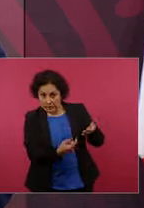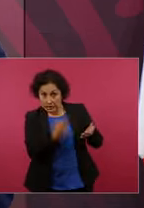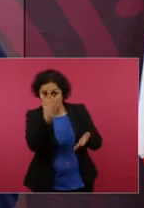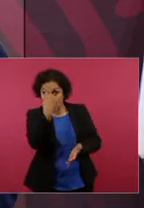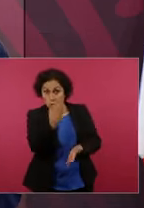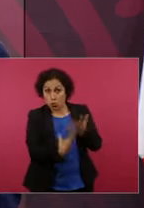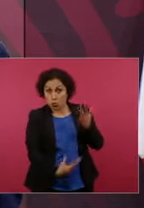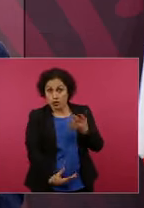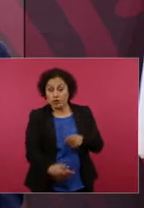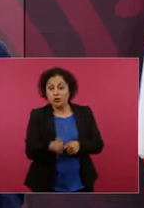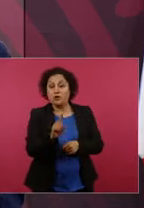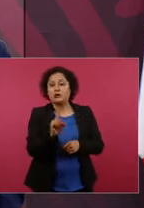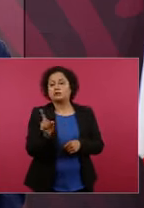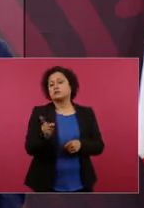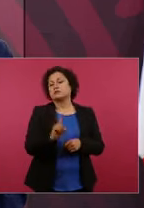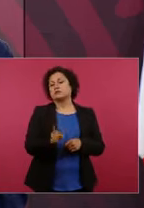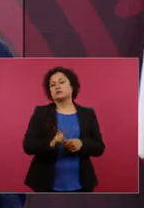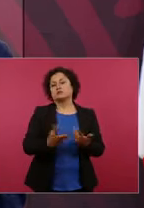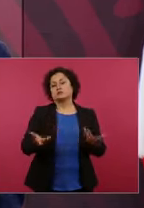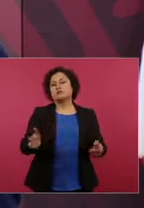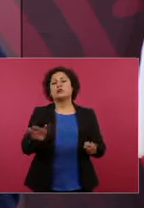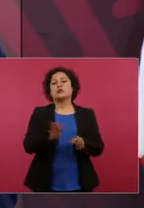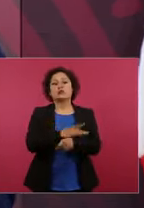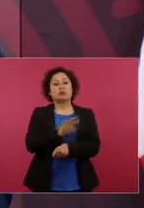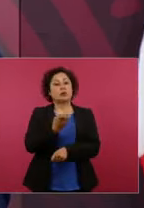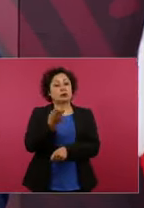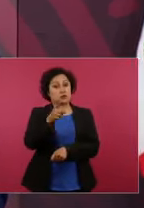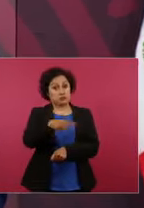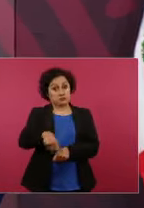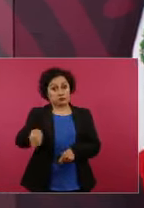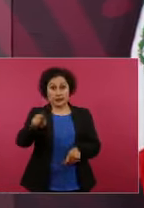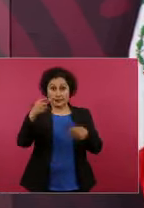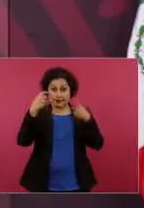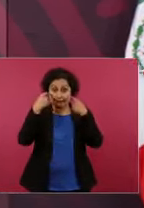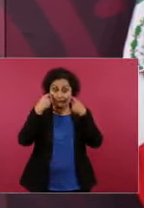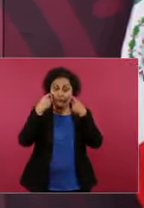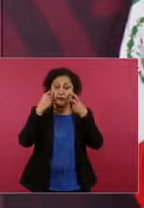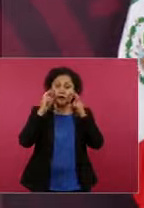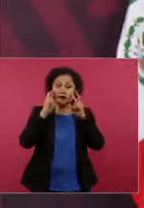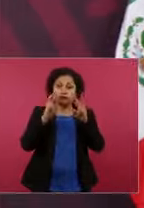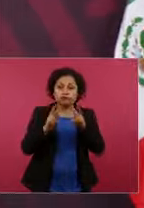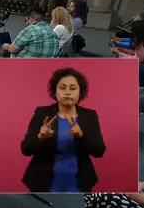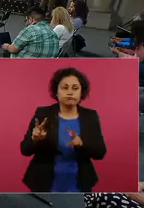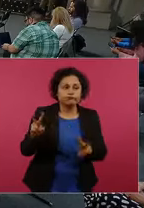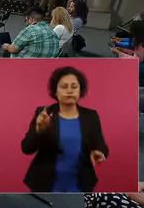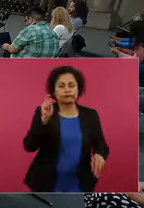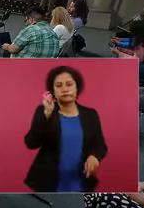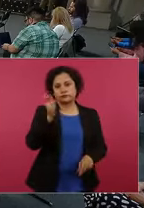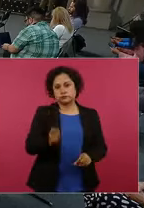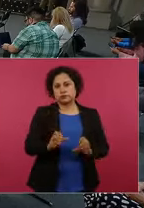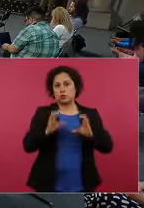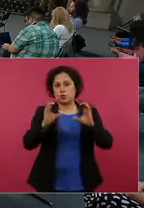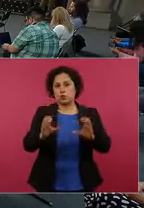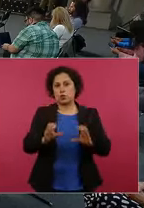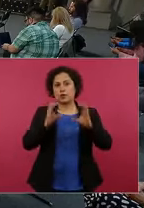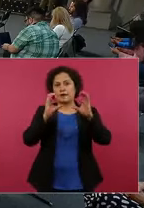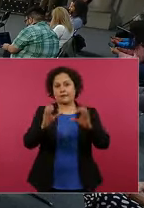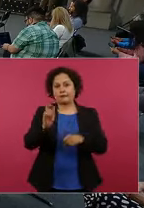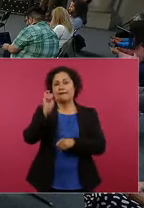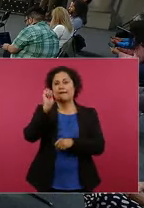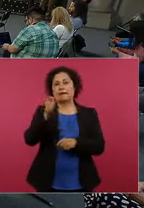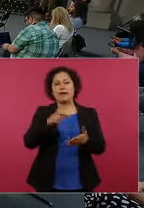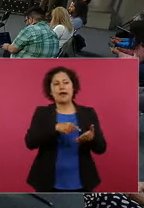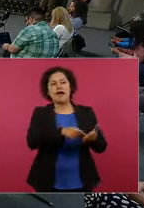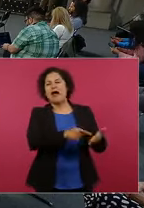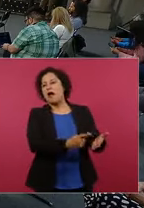Porque también eso lo debemos de tener muy claro, no personalizar. Si se menciona